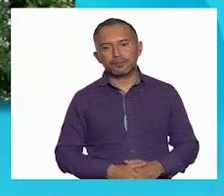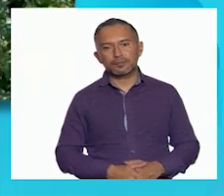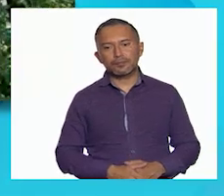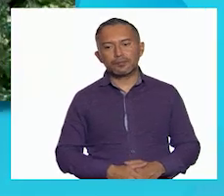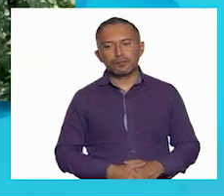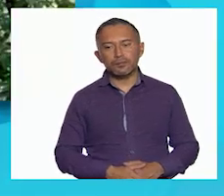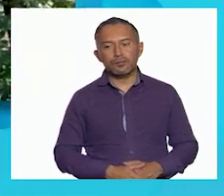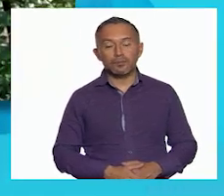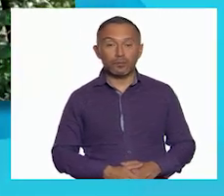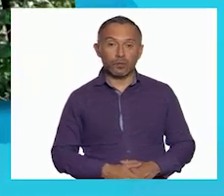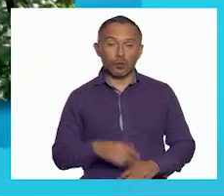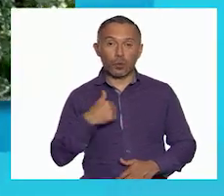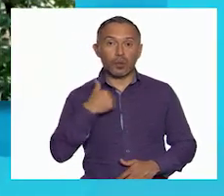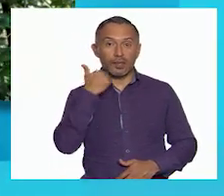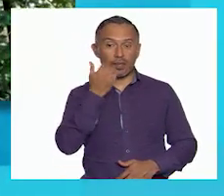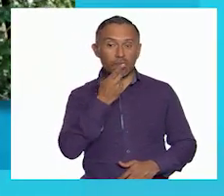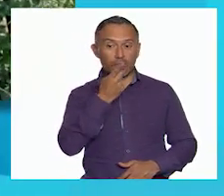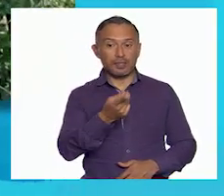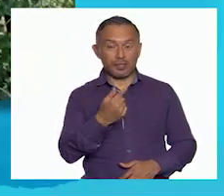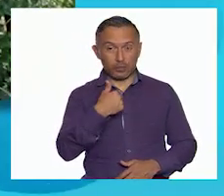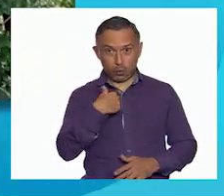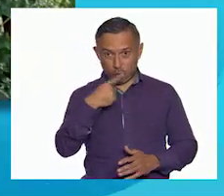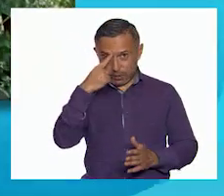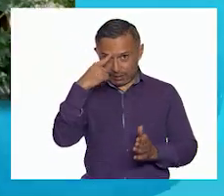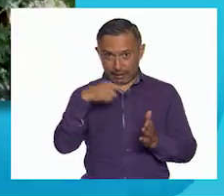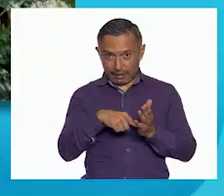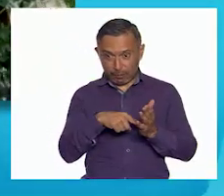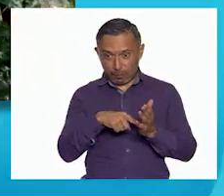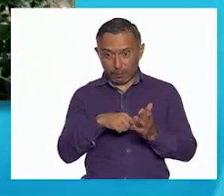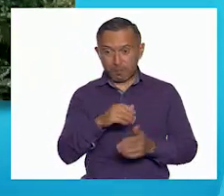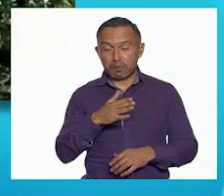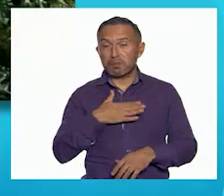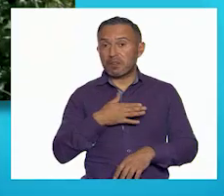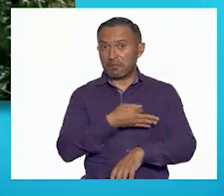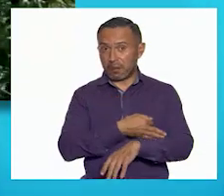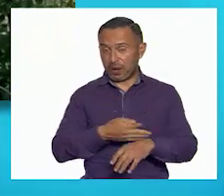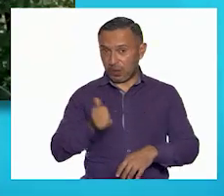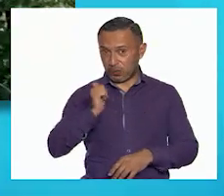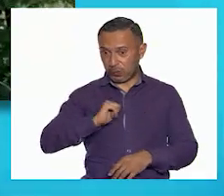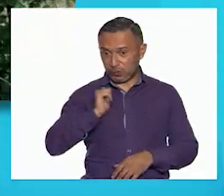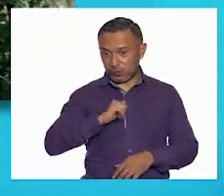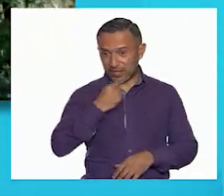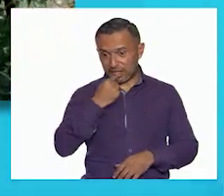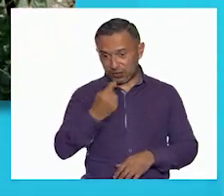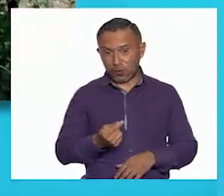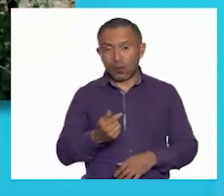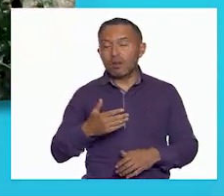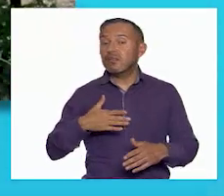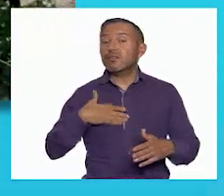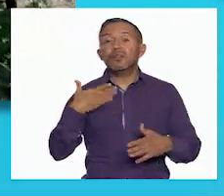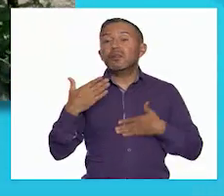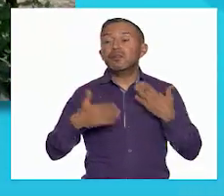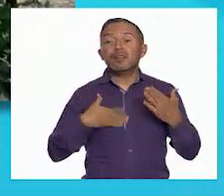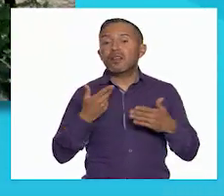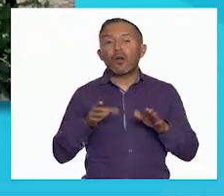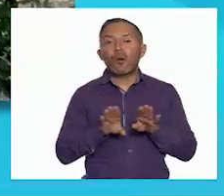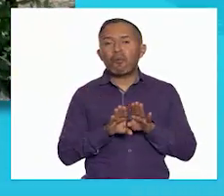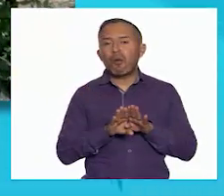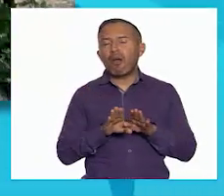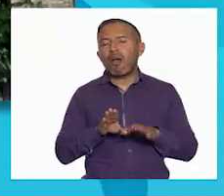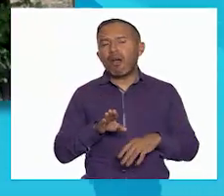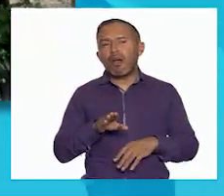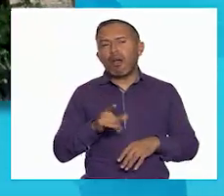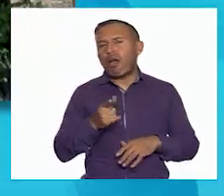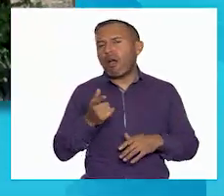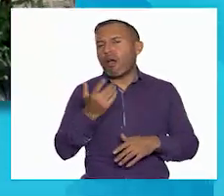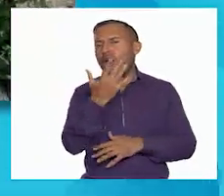Quiero contarles que yo creo que nuestros familiares cuando eran niños se divertían jugando con lo que encontraban en